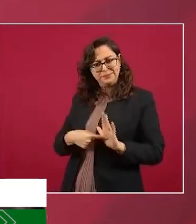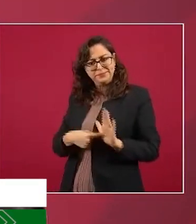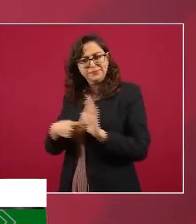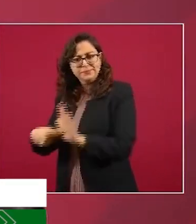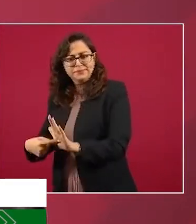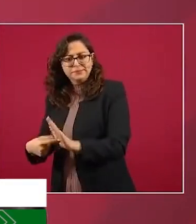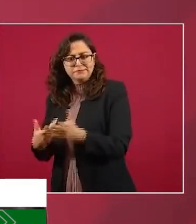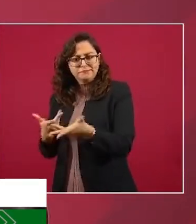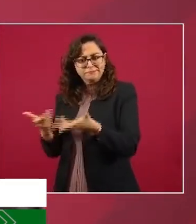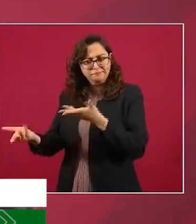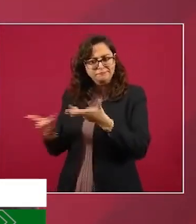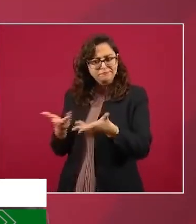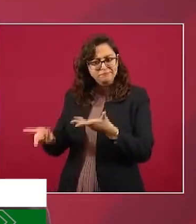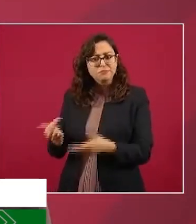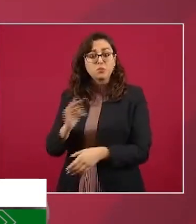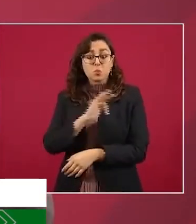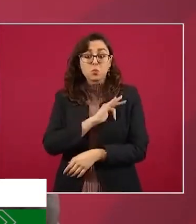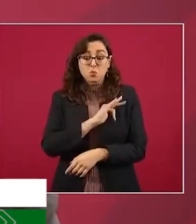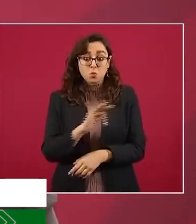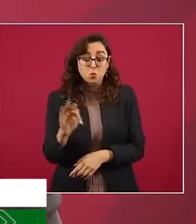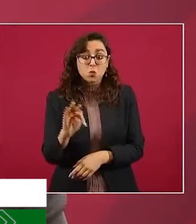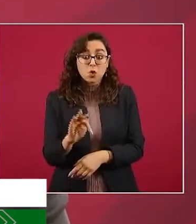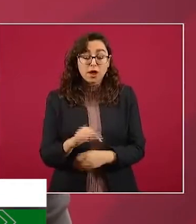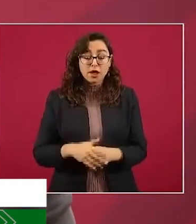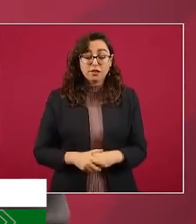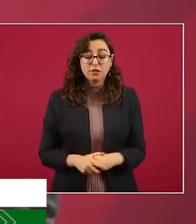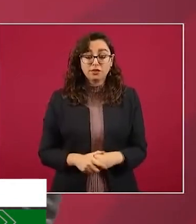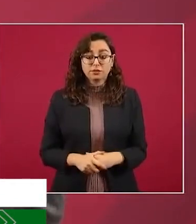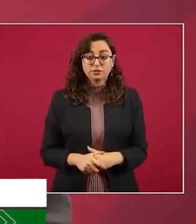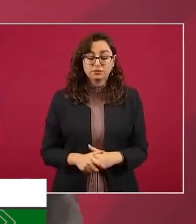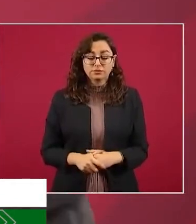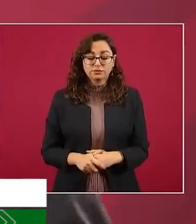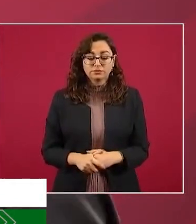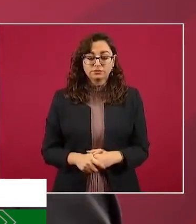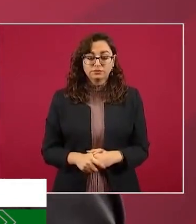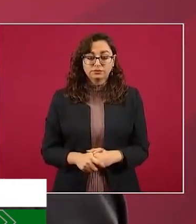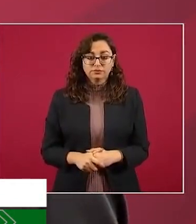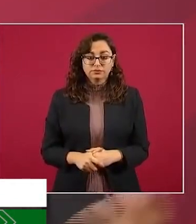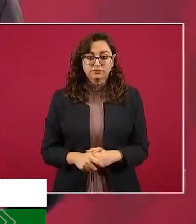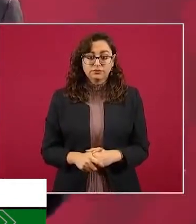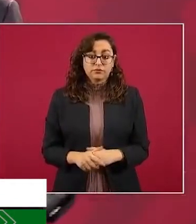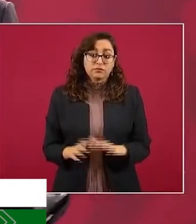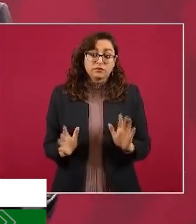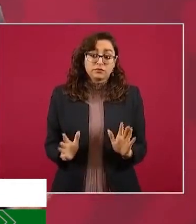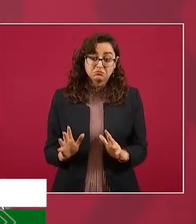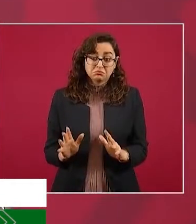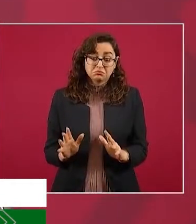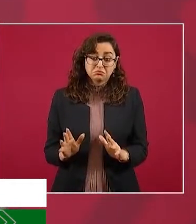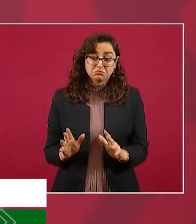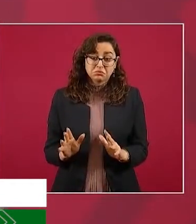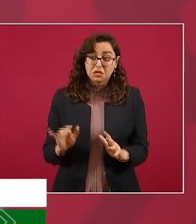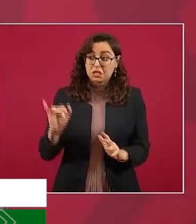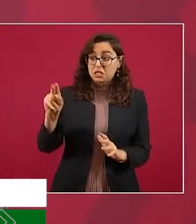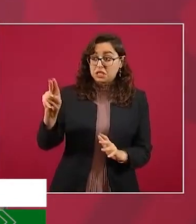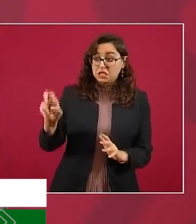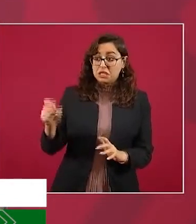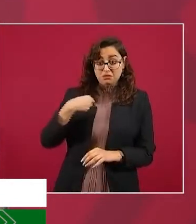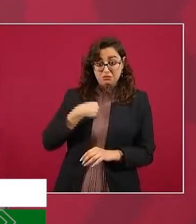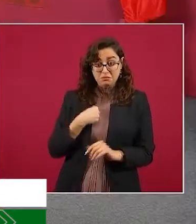procesos electorales. Ahora sí. Me dicen que ya no debo decir